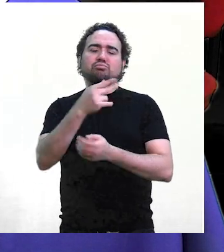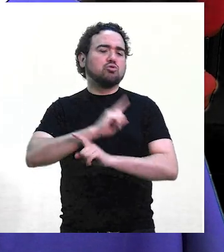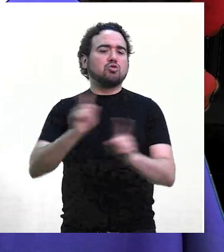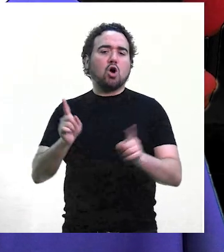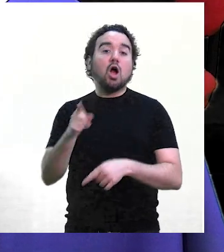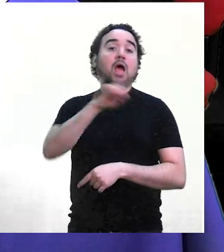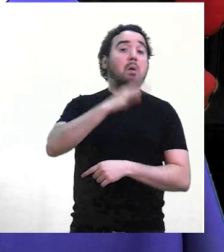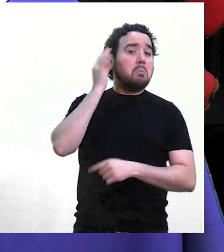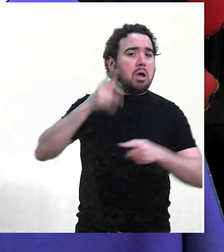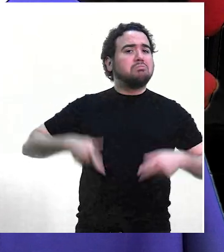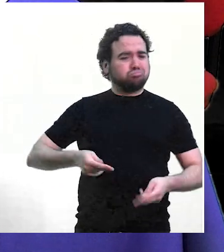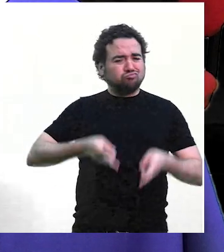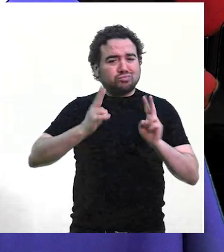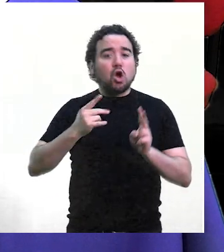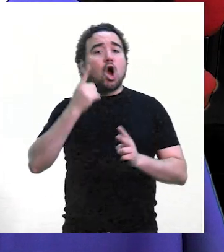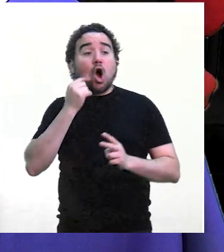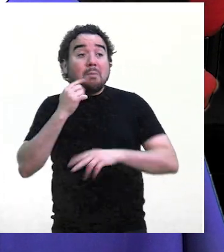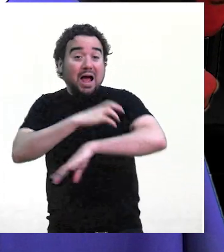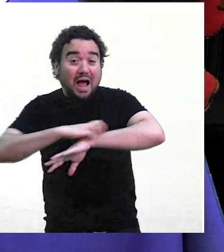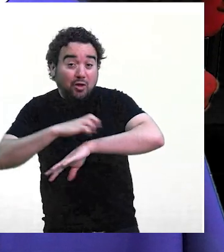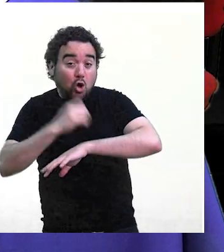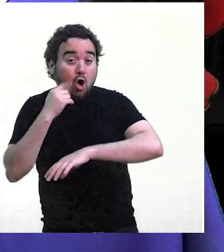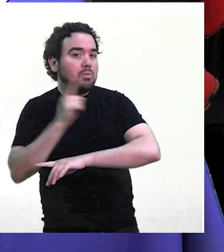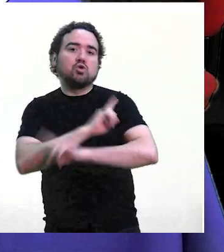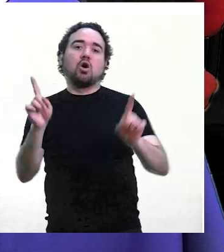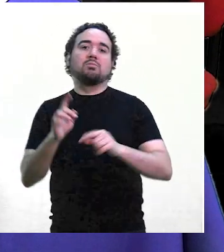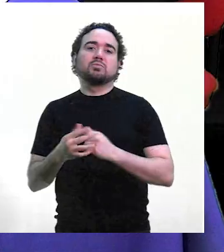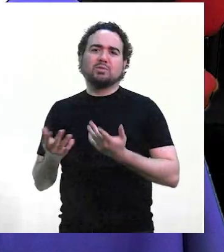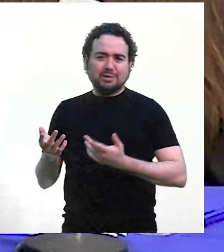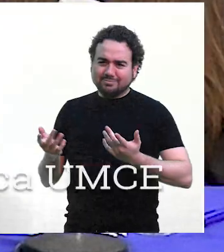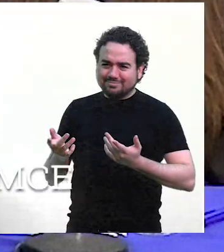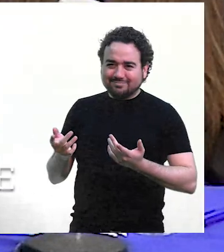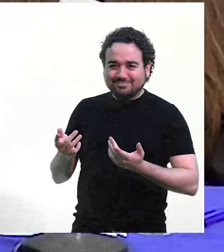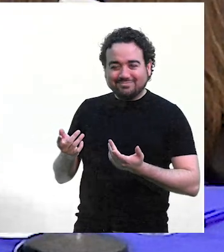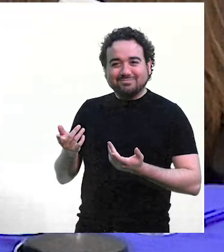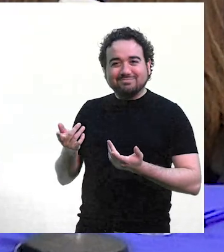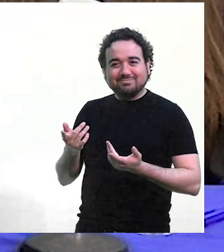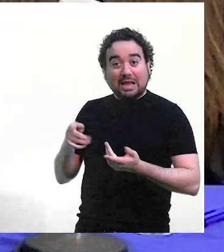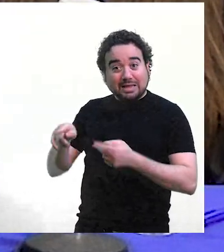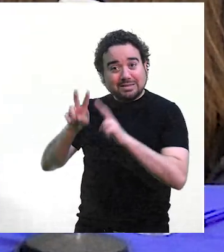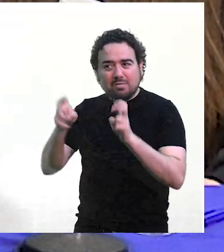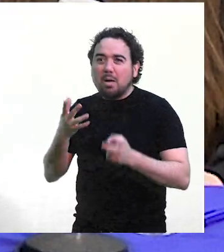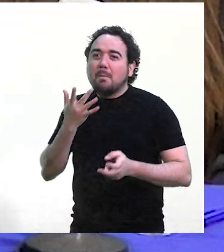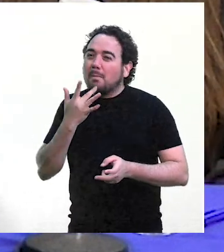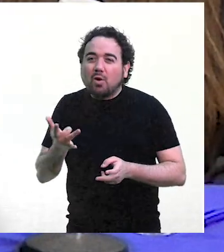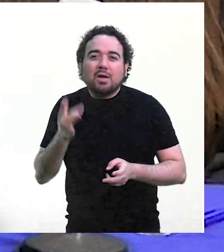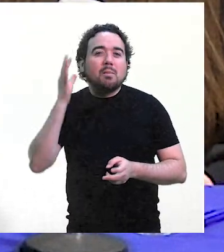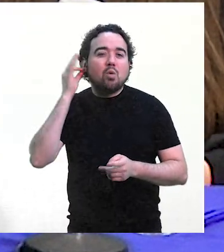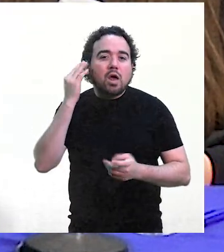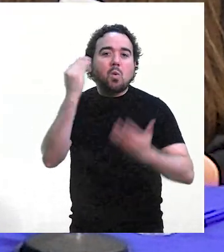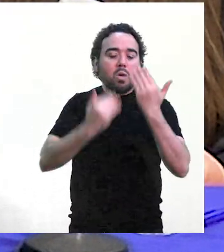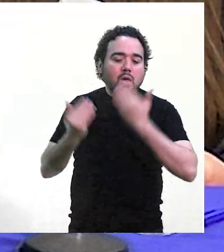comentario. Pero a los demás sí, al pero mío las no. mujeres que se esterilicen. Y ahí emerge por qué las mujeres no somos las que nos tenemos que